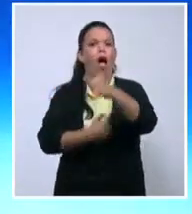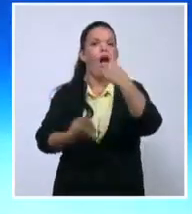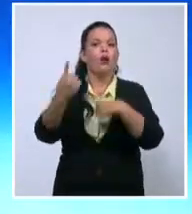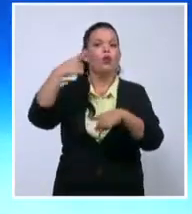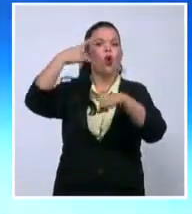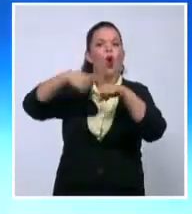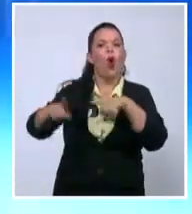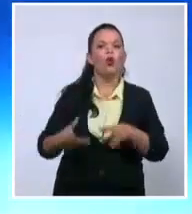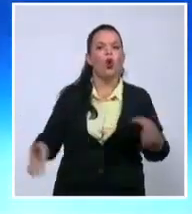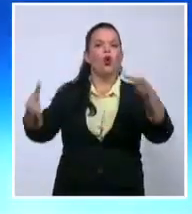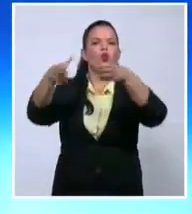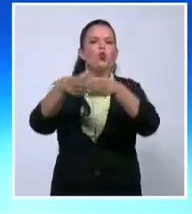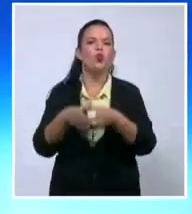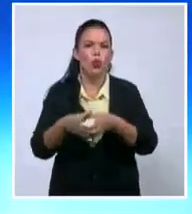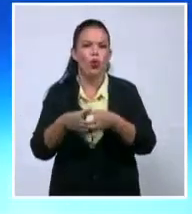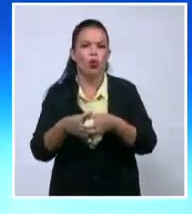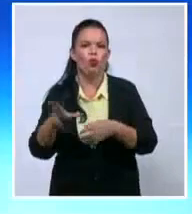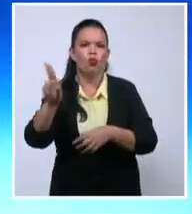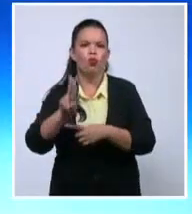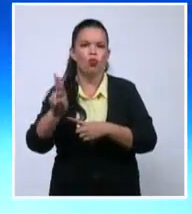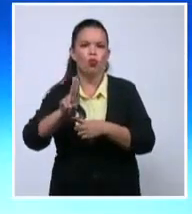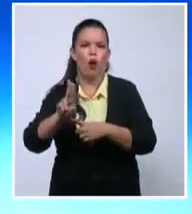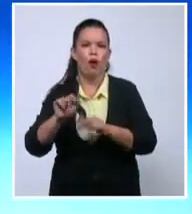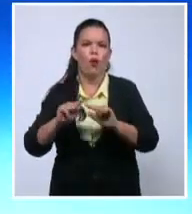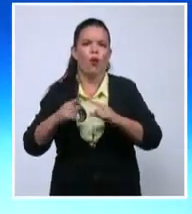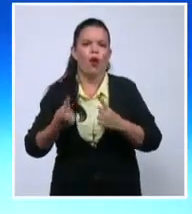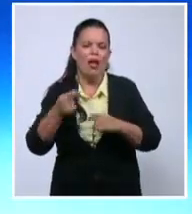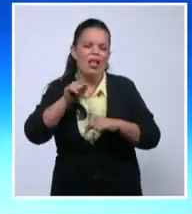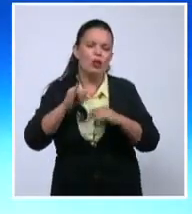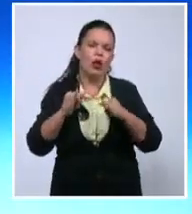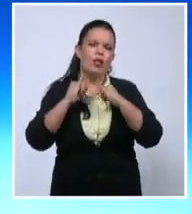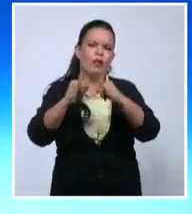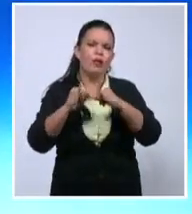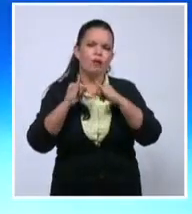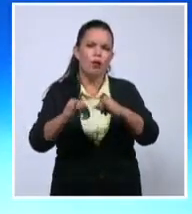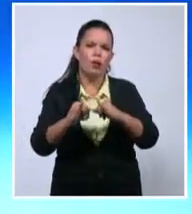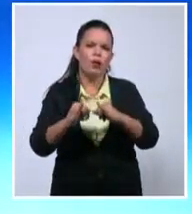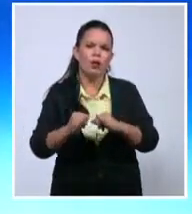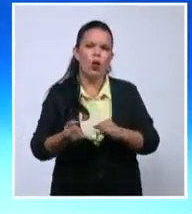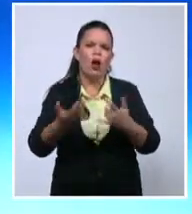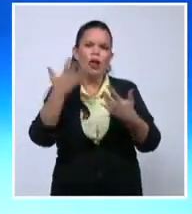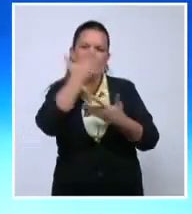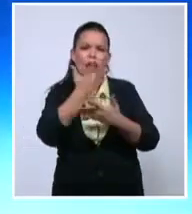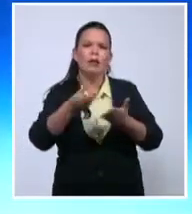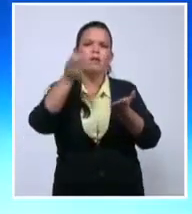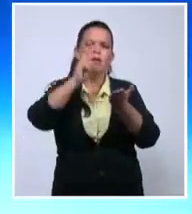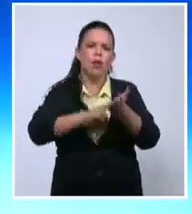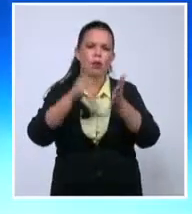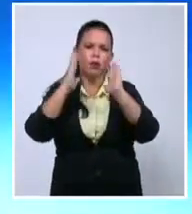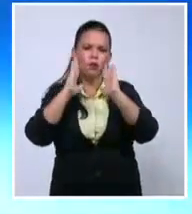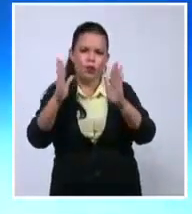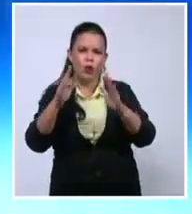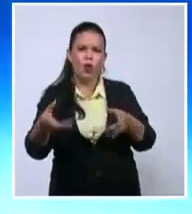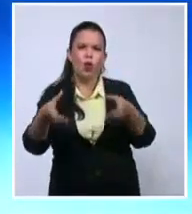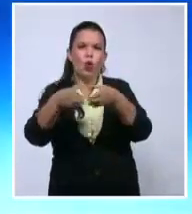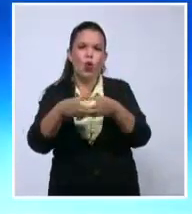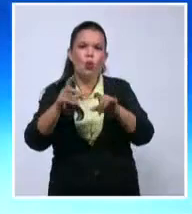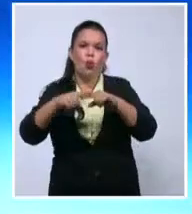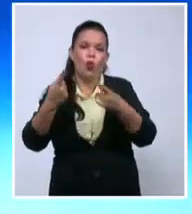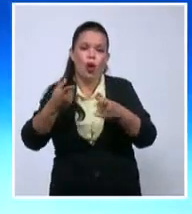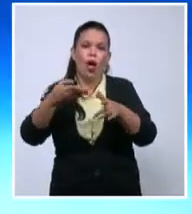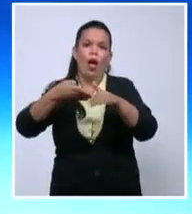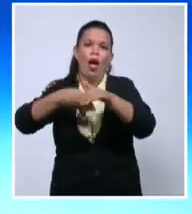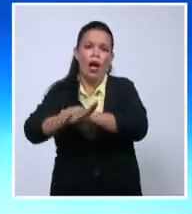de usuarios. ¿Eso qué quiere decir? Información para los miembros de ese grupo, que en ocasiones solo tienen acceso los que